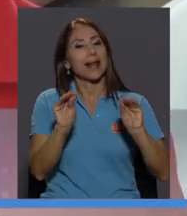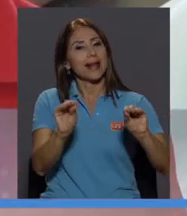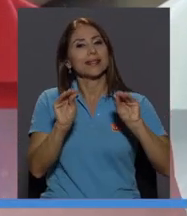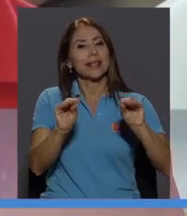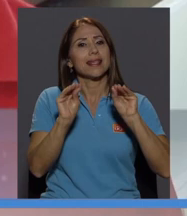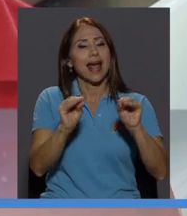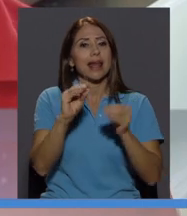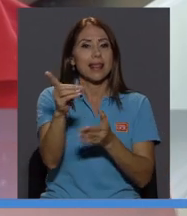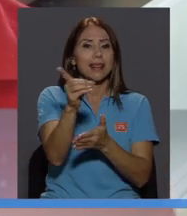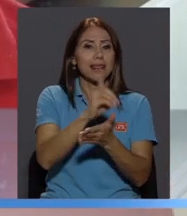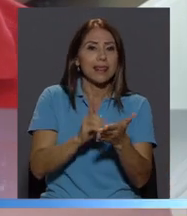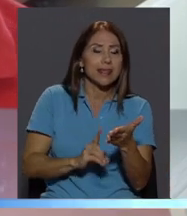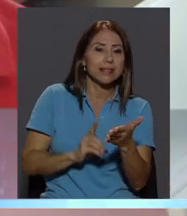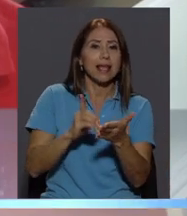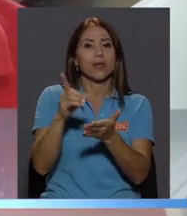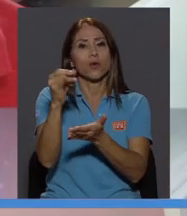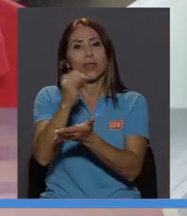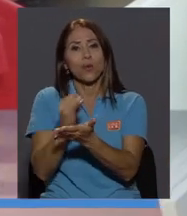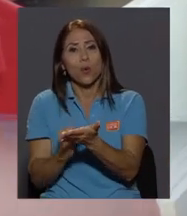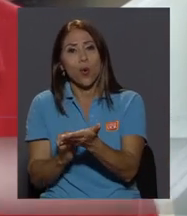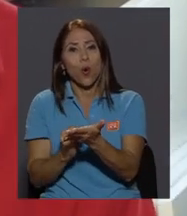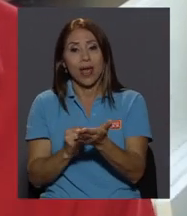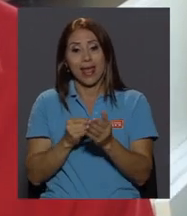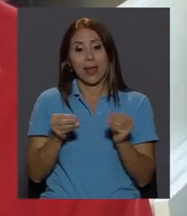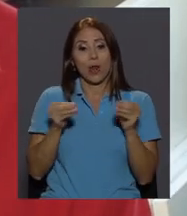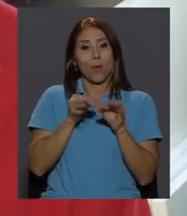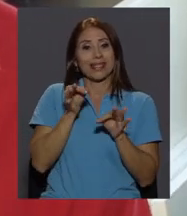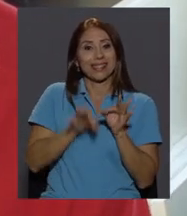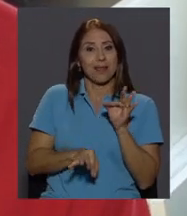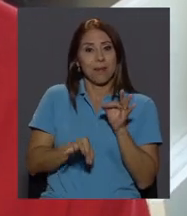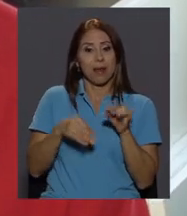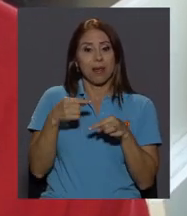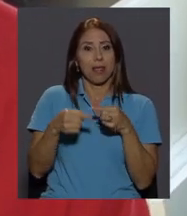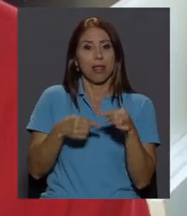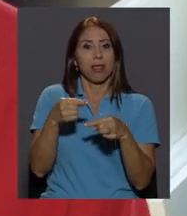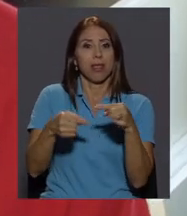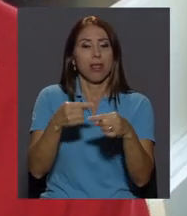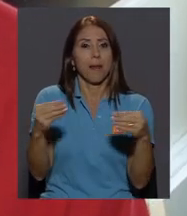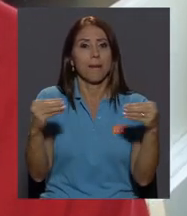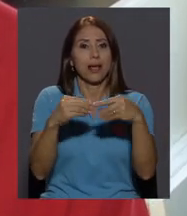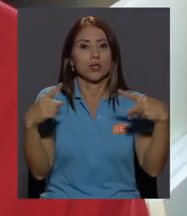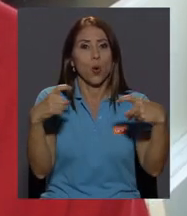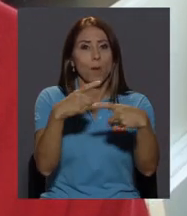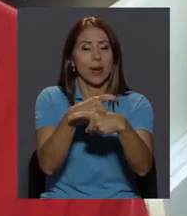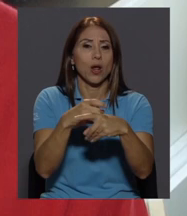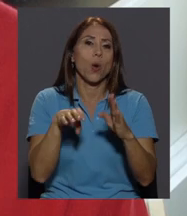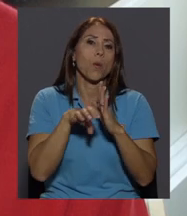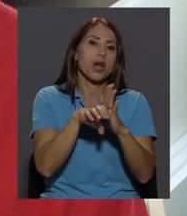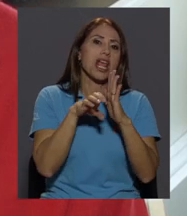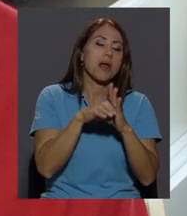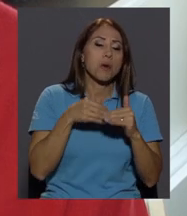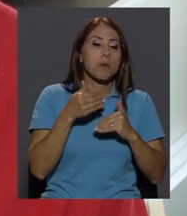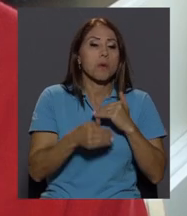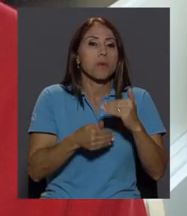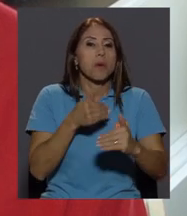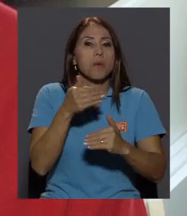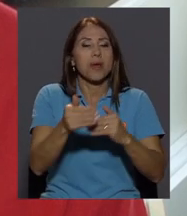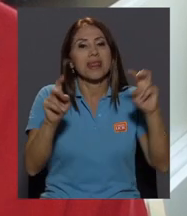Entonces consistía en un proceso de lo más simple a lo más complejo y divididas en series temáticas: